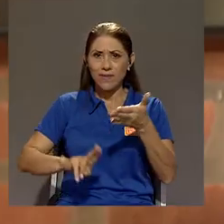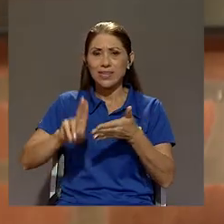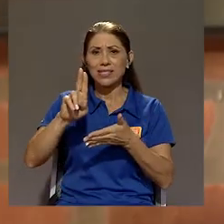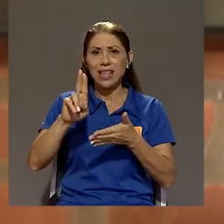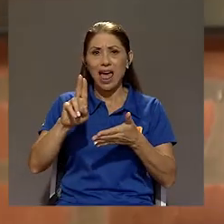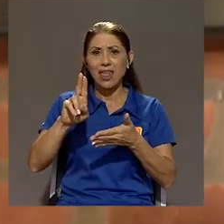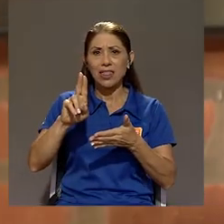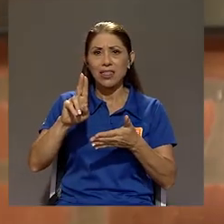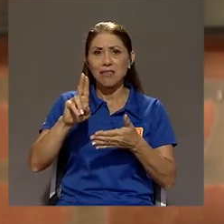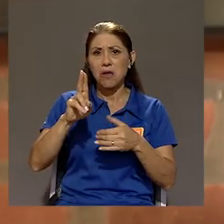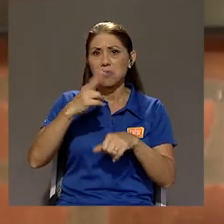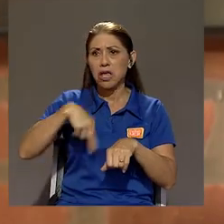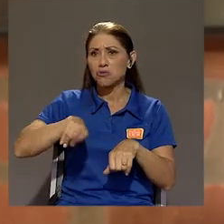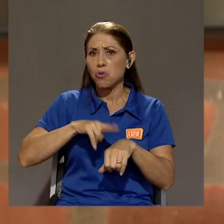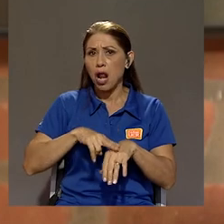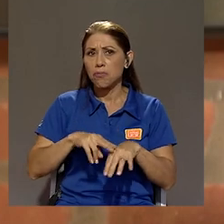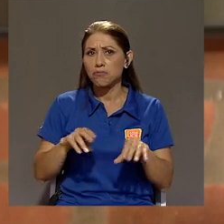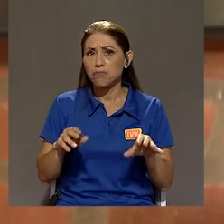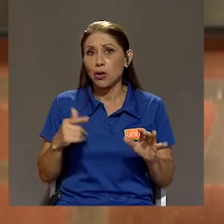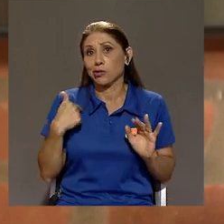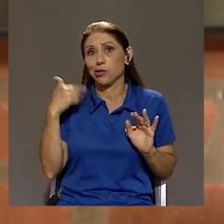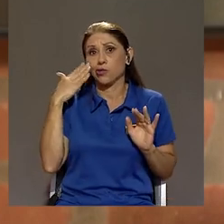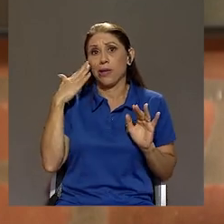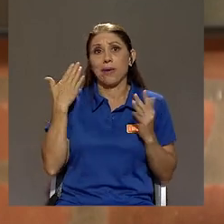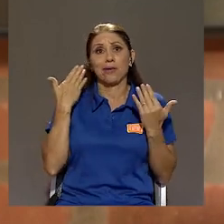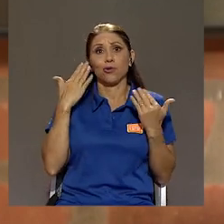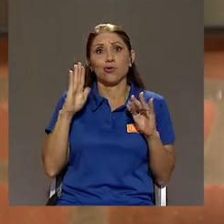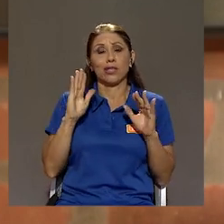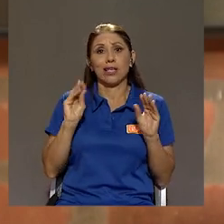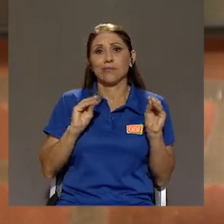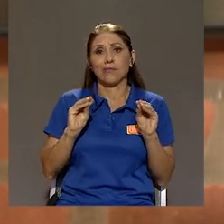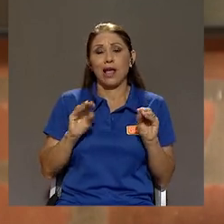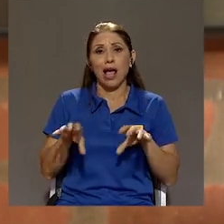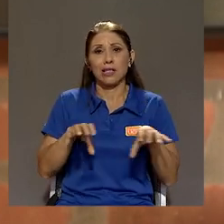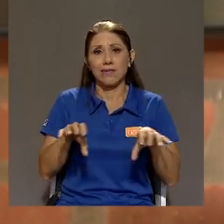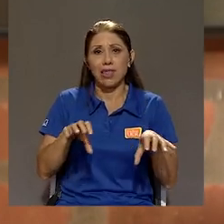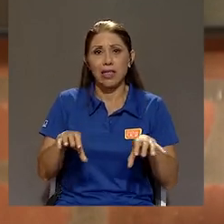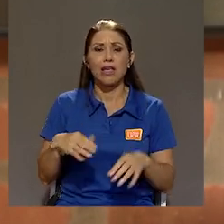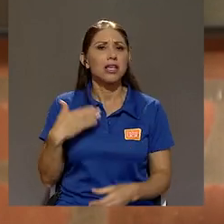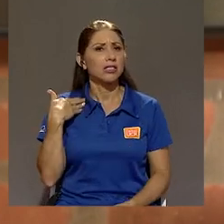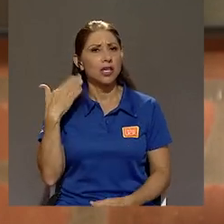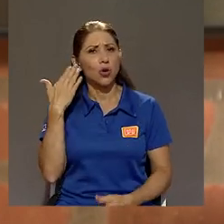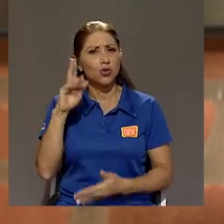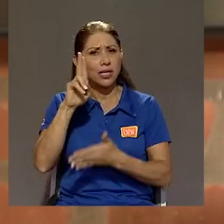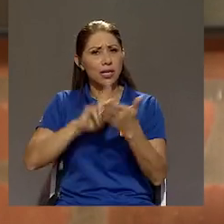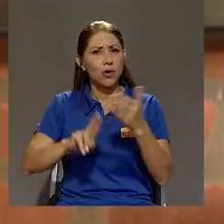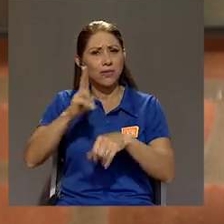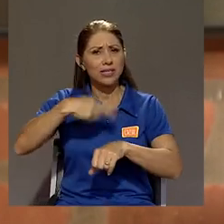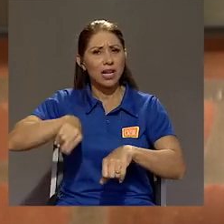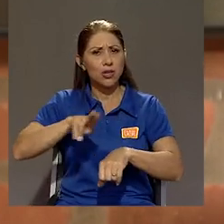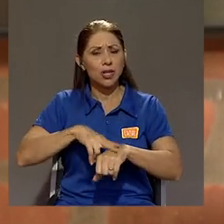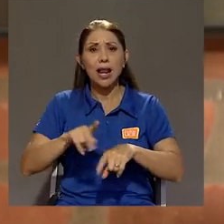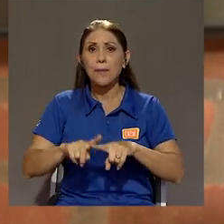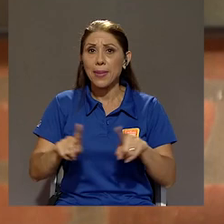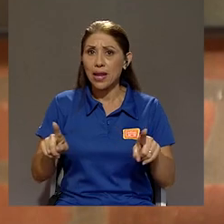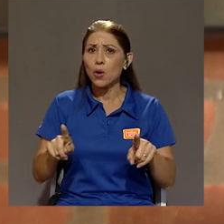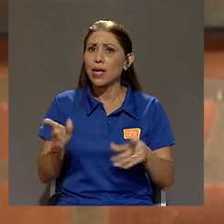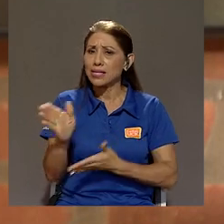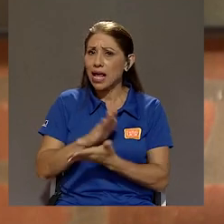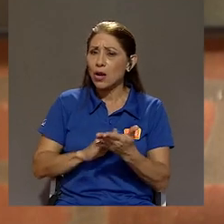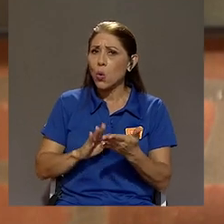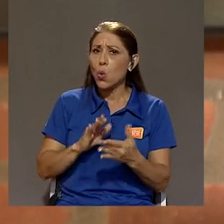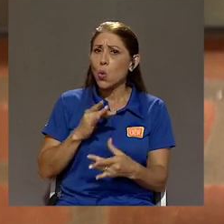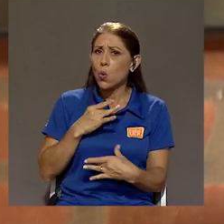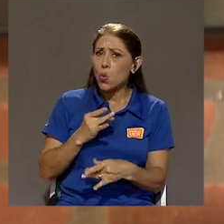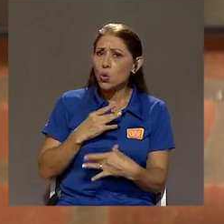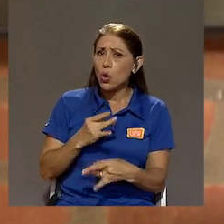lo menos que yo sepa, no tuvo ninguna actividad. Sí, no sé si en la Nacional. Pero ahora que mencionaste eso de Memo, y es una